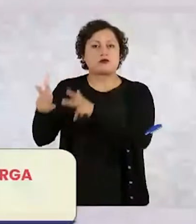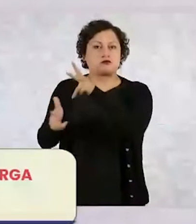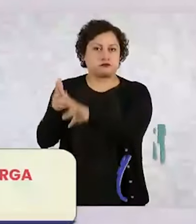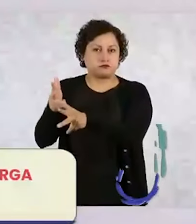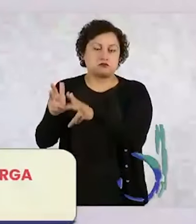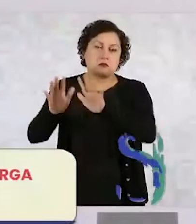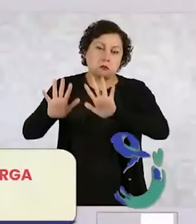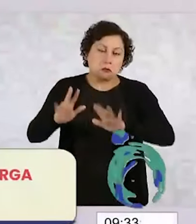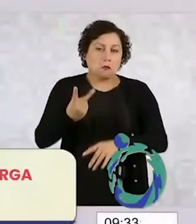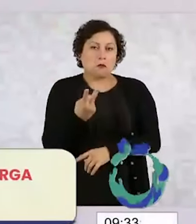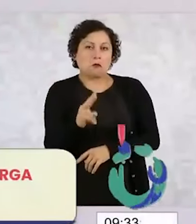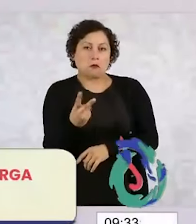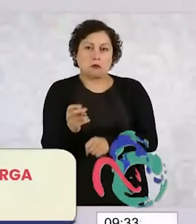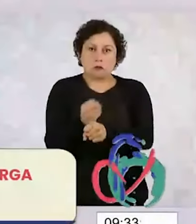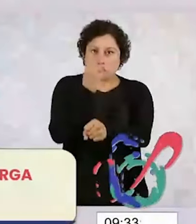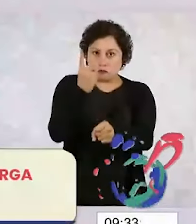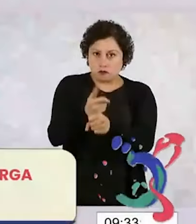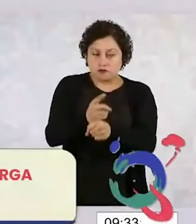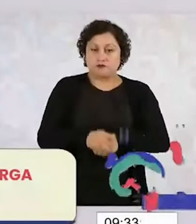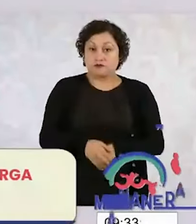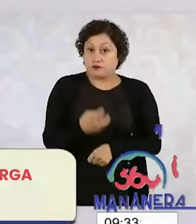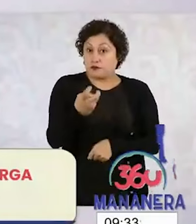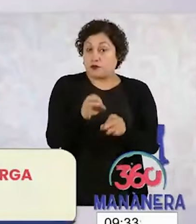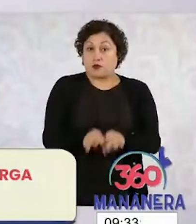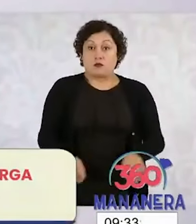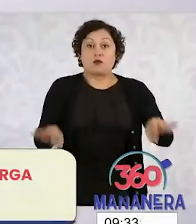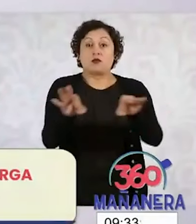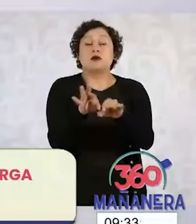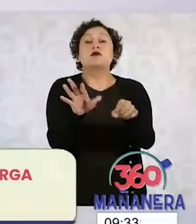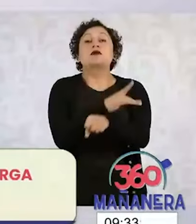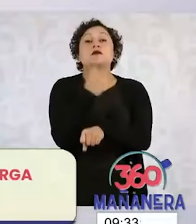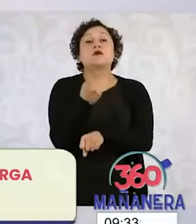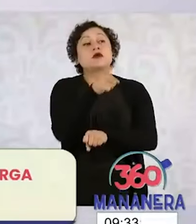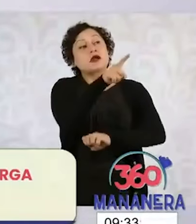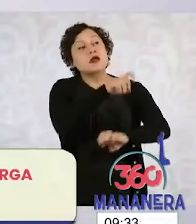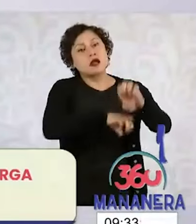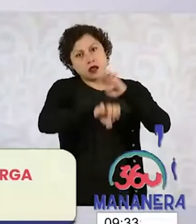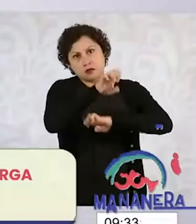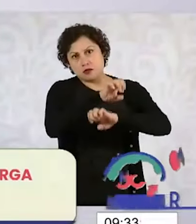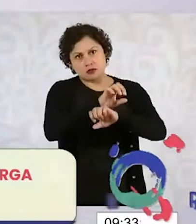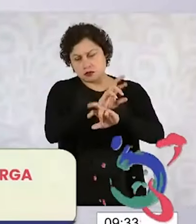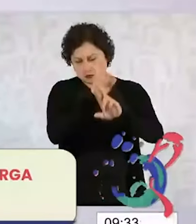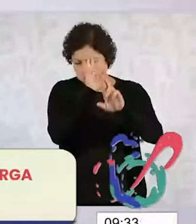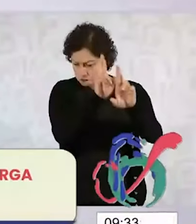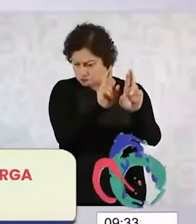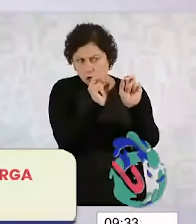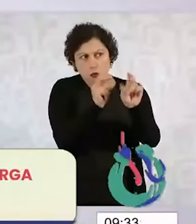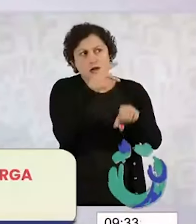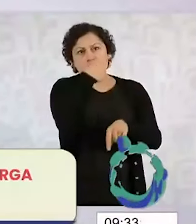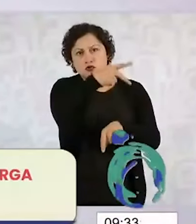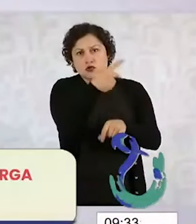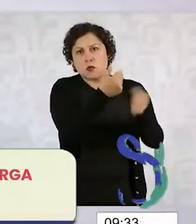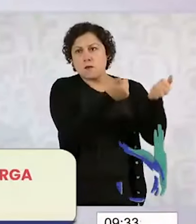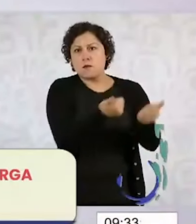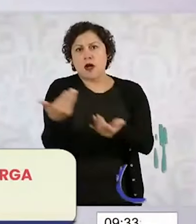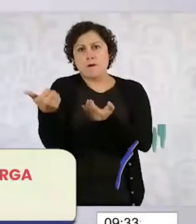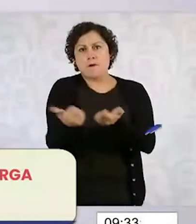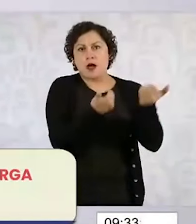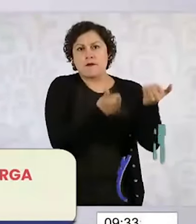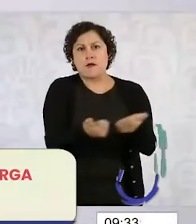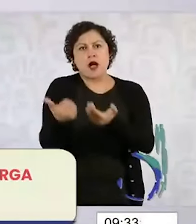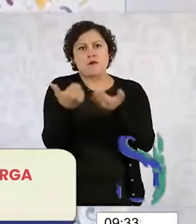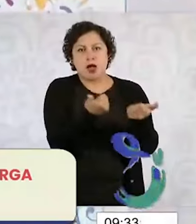porque al mismo tiempo que se mantiene la concesión del transporte de carga de ferrocarril se permite ya